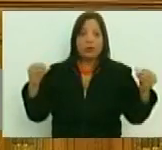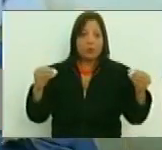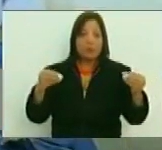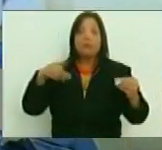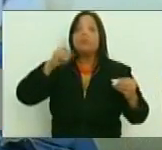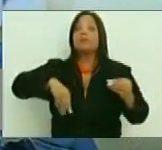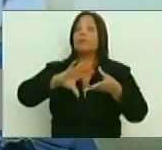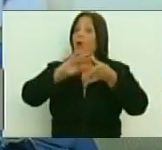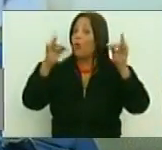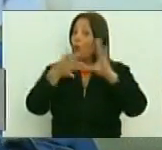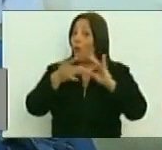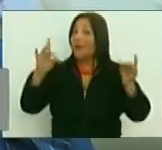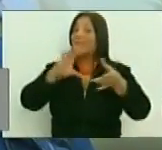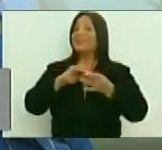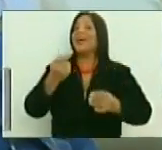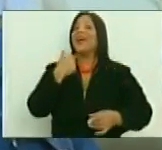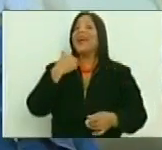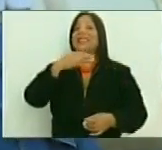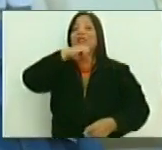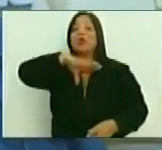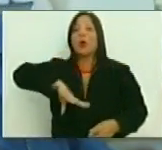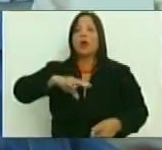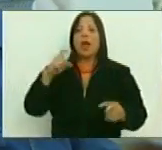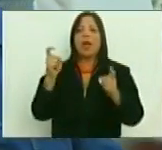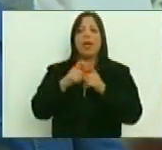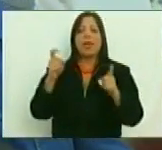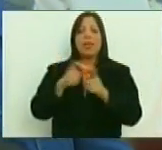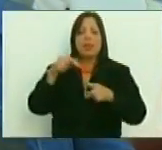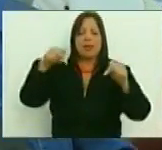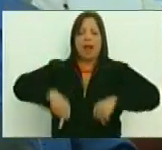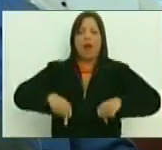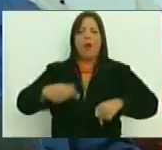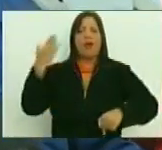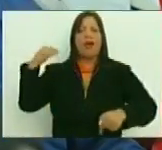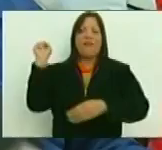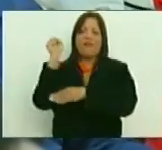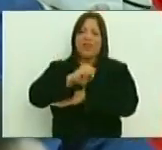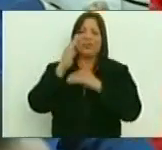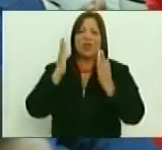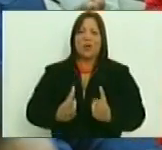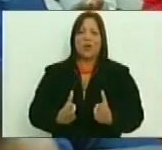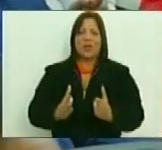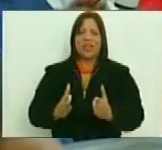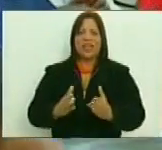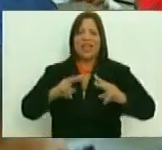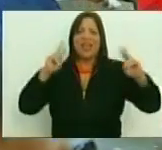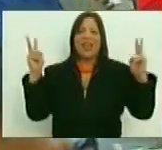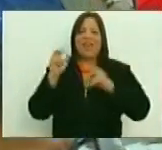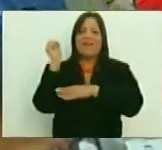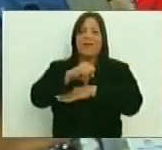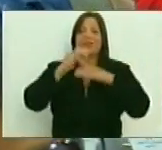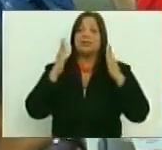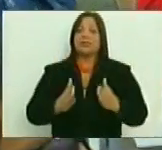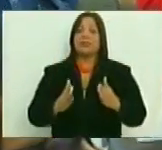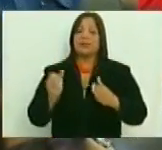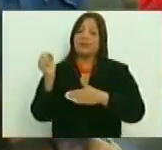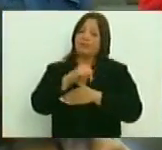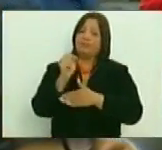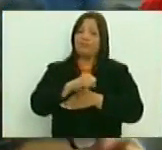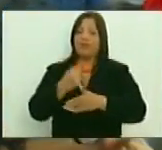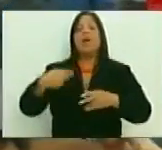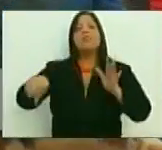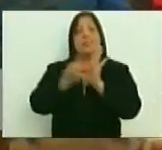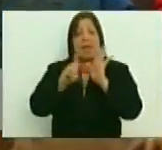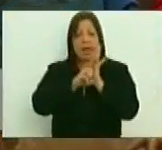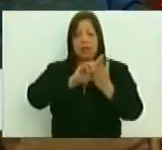Cuenta tanto la historia reciente como la antigua. Cuentan los vencedores, cuentan los vencidos. Tienen derecho a